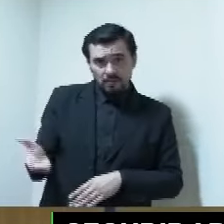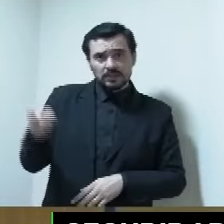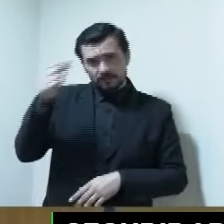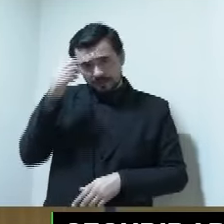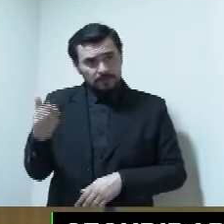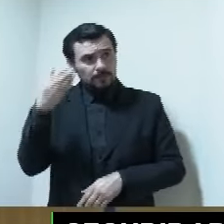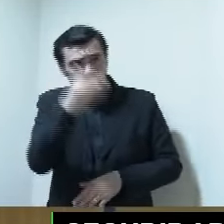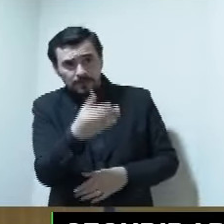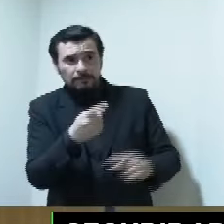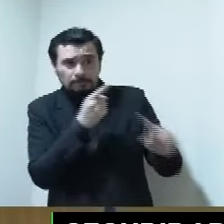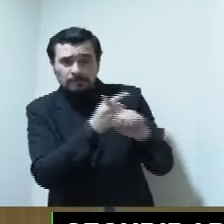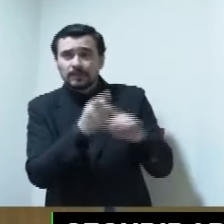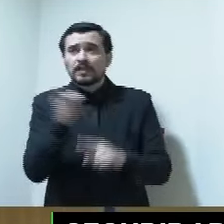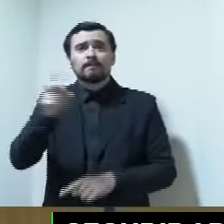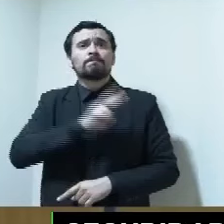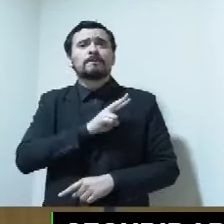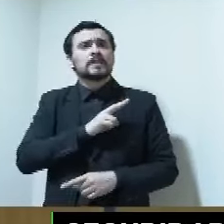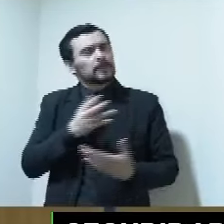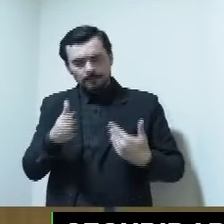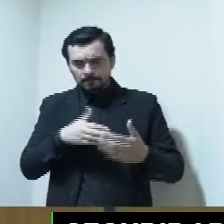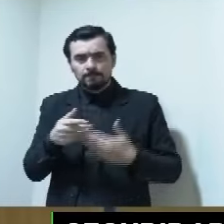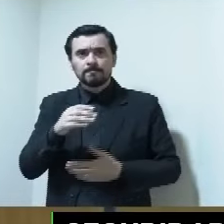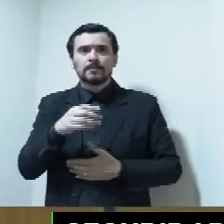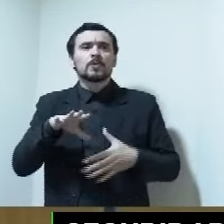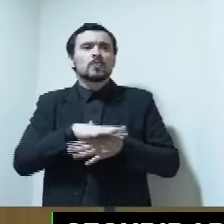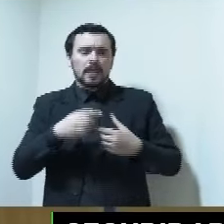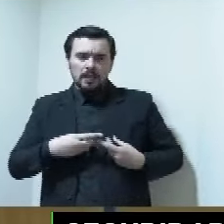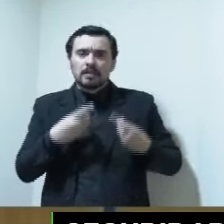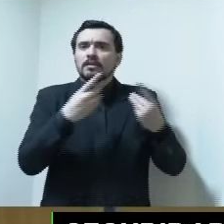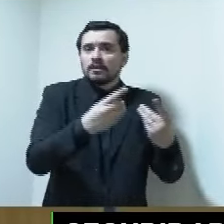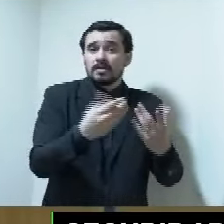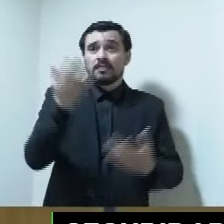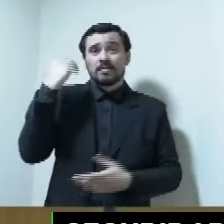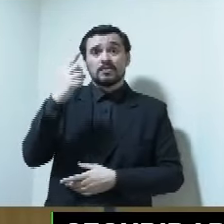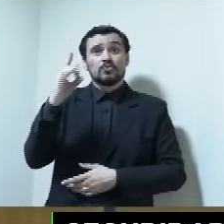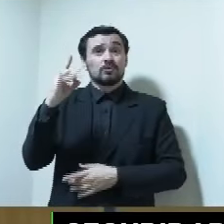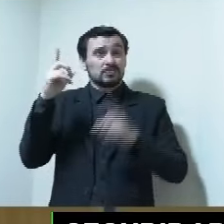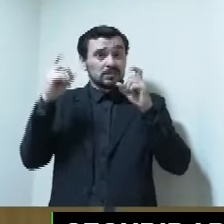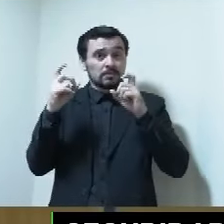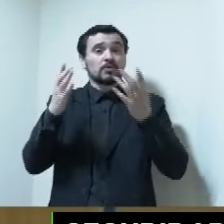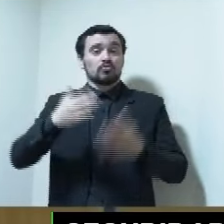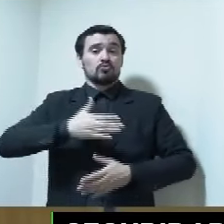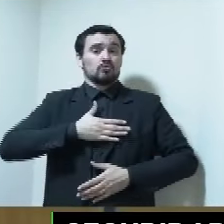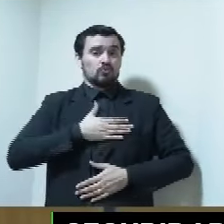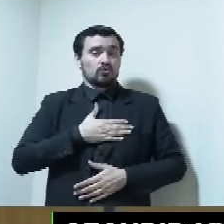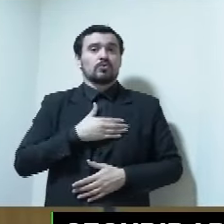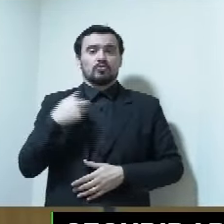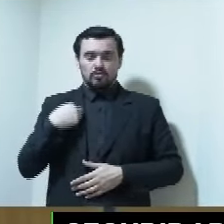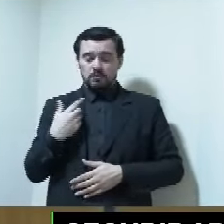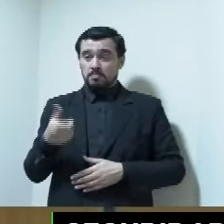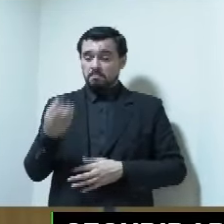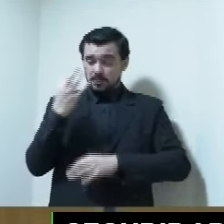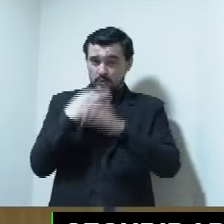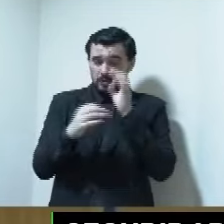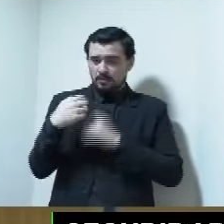sus compatriotas. Es lo que pasó en esta histórica fecha del 18 de diciembre. Yo particularmente me levanté esa